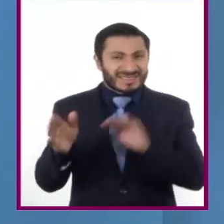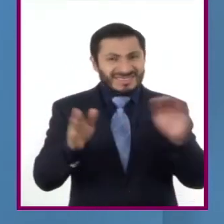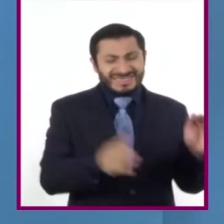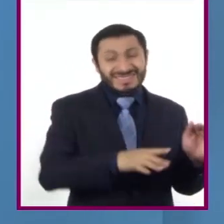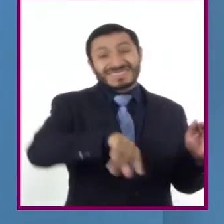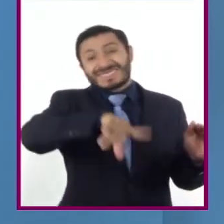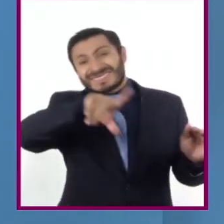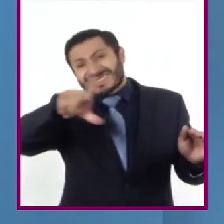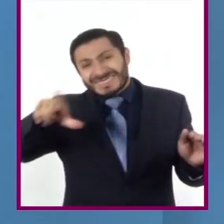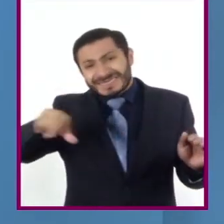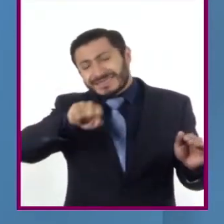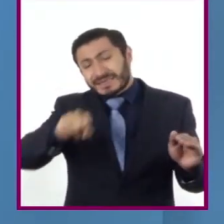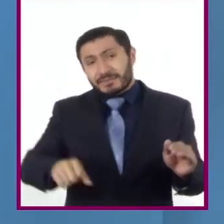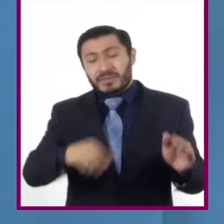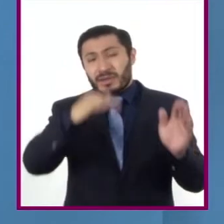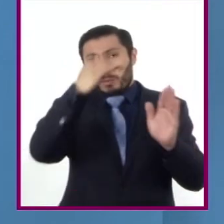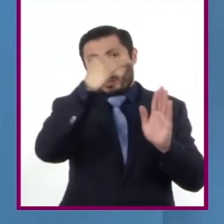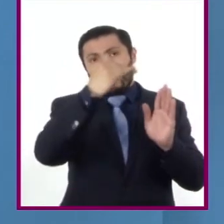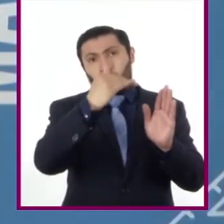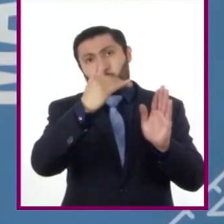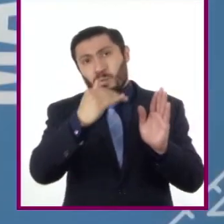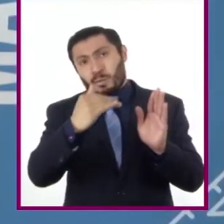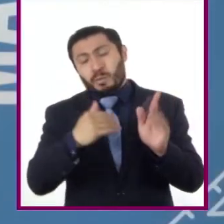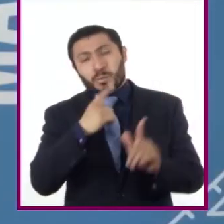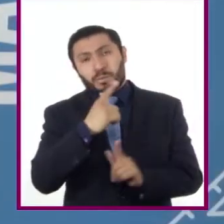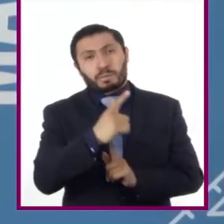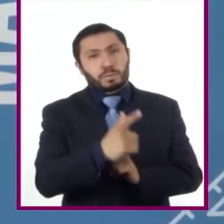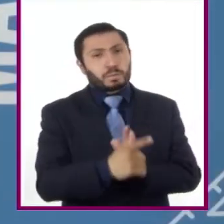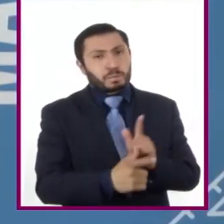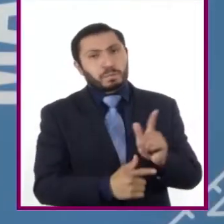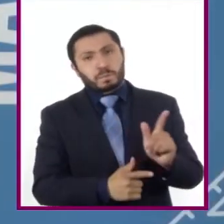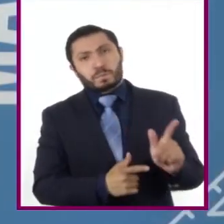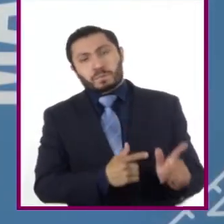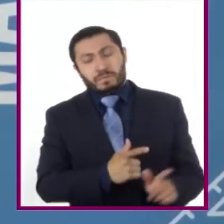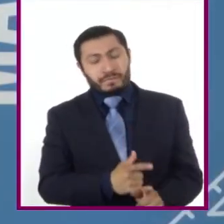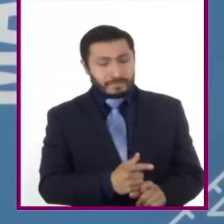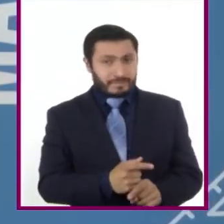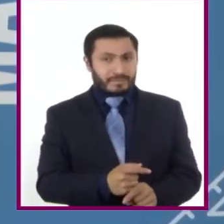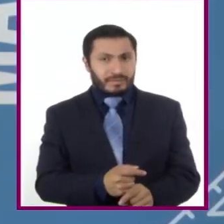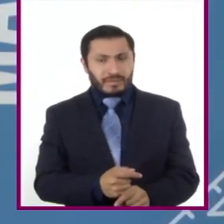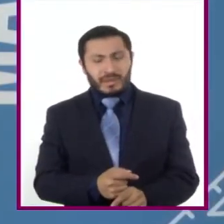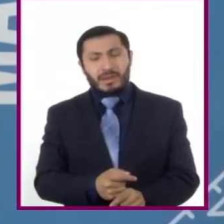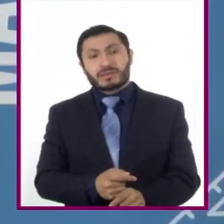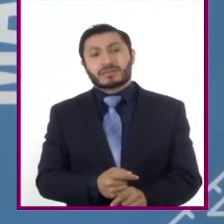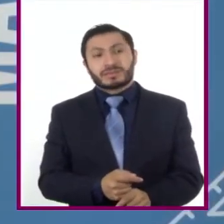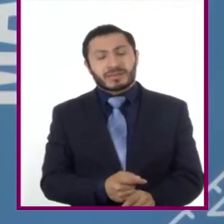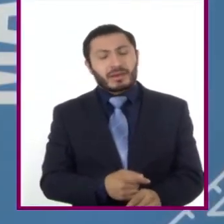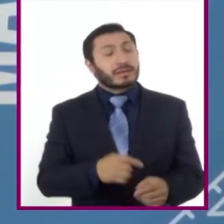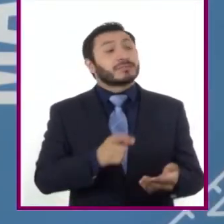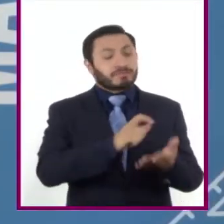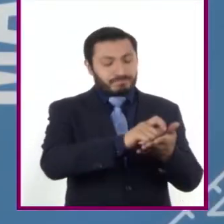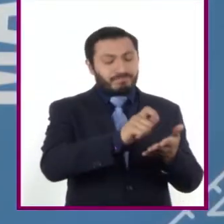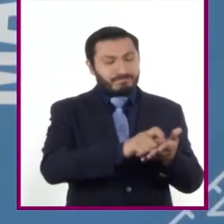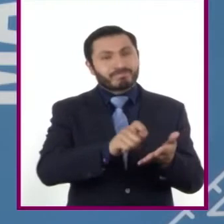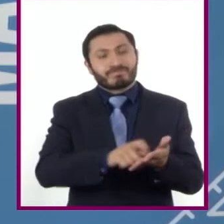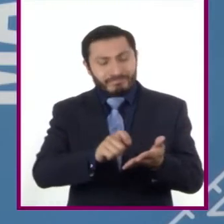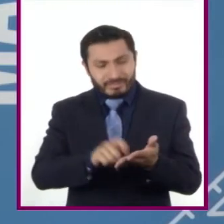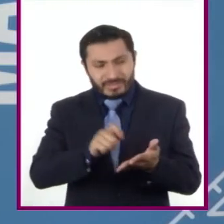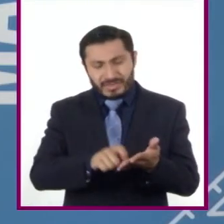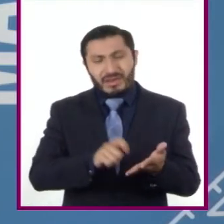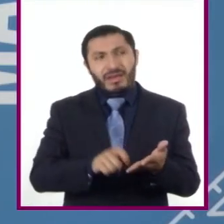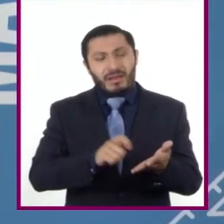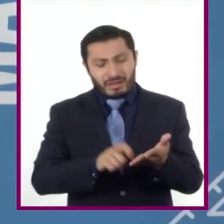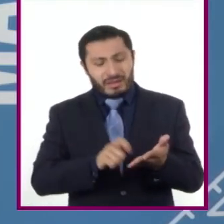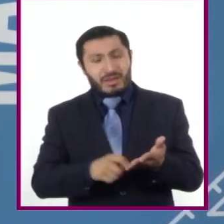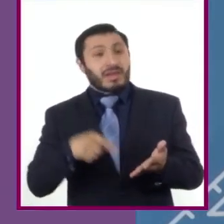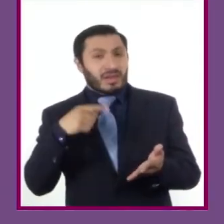rendimiento fue descendiendo. Su entrenador registró los tiempos y la rapidez alcanzados en una tabla de